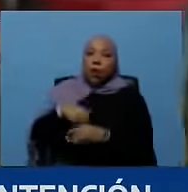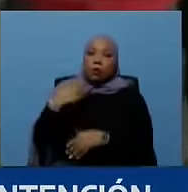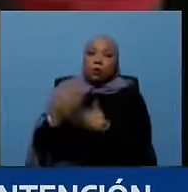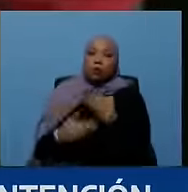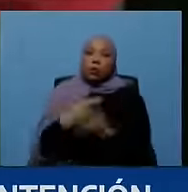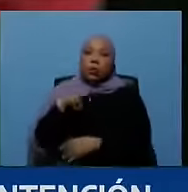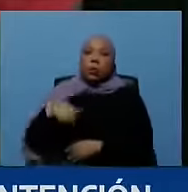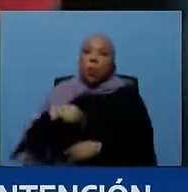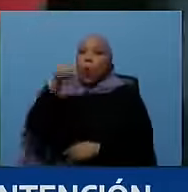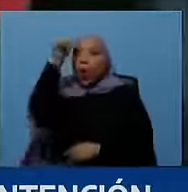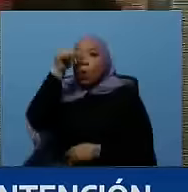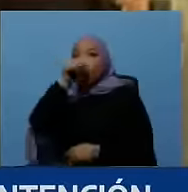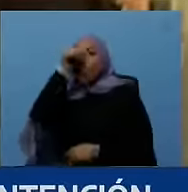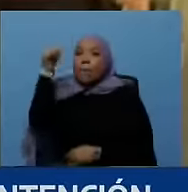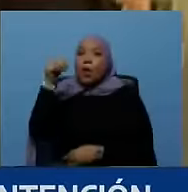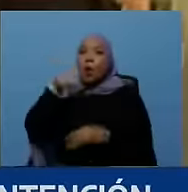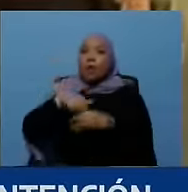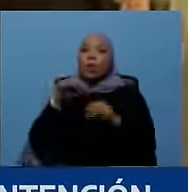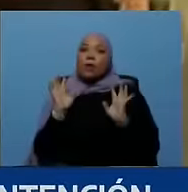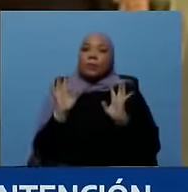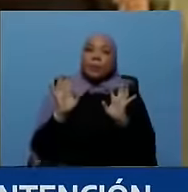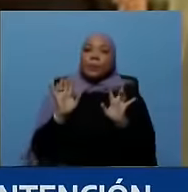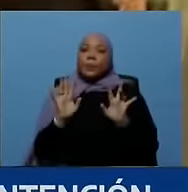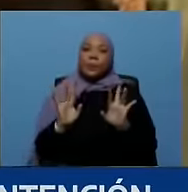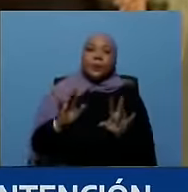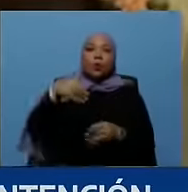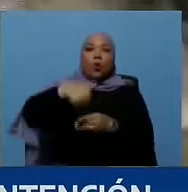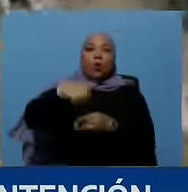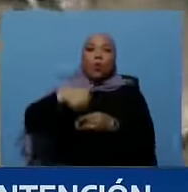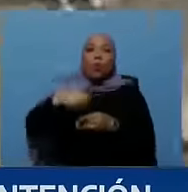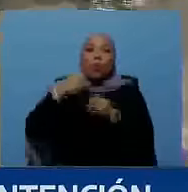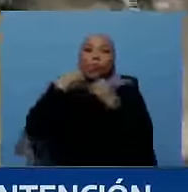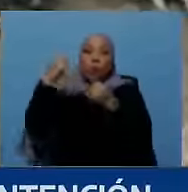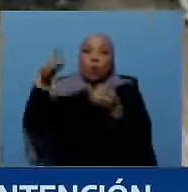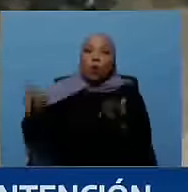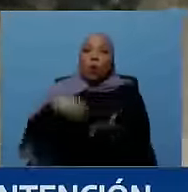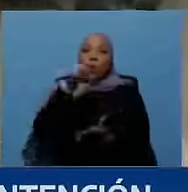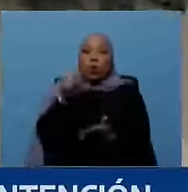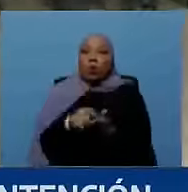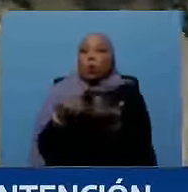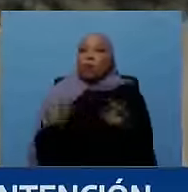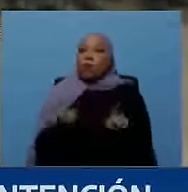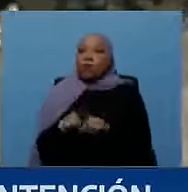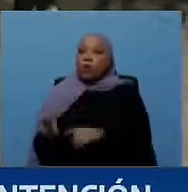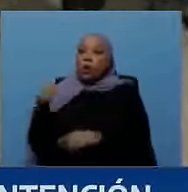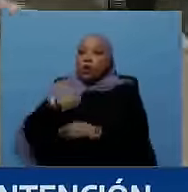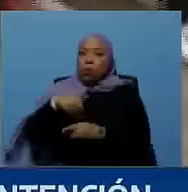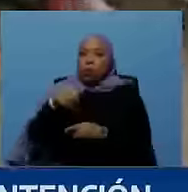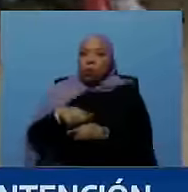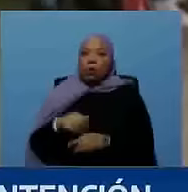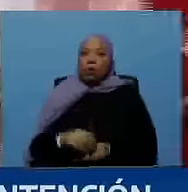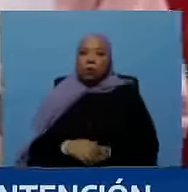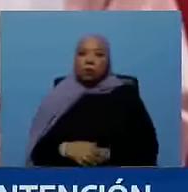A votar el domingo, a votar, elecciones generales ya, a votar.